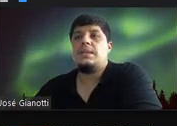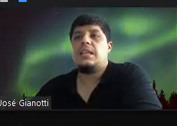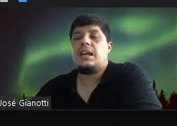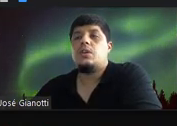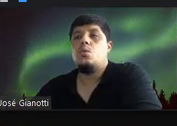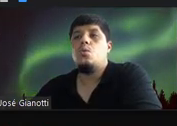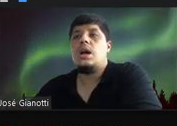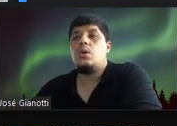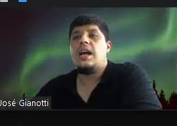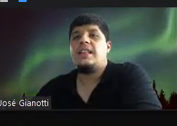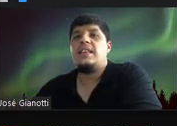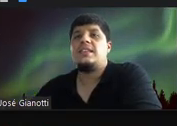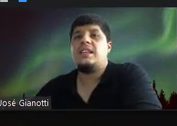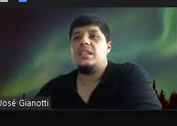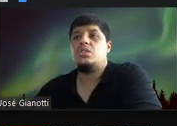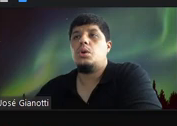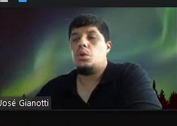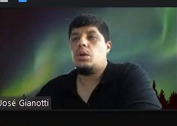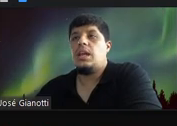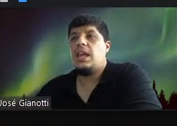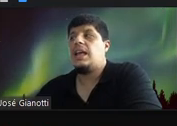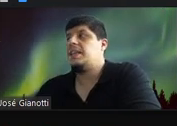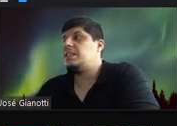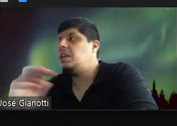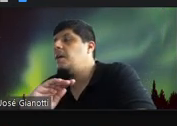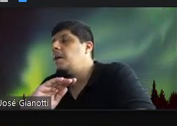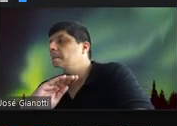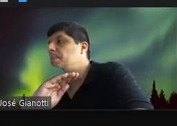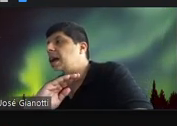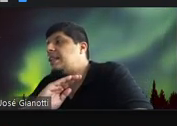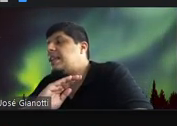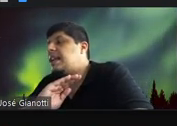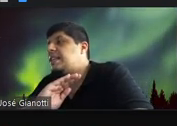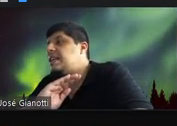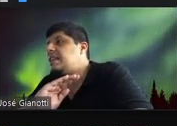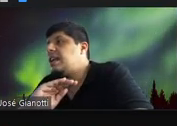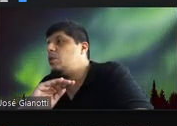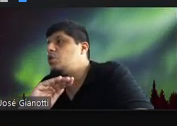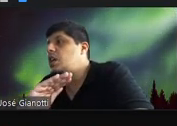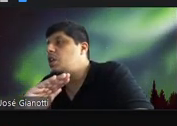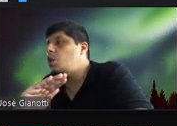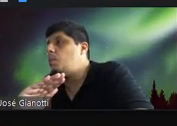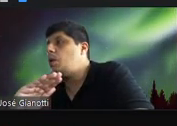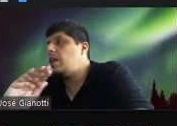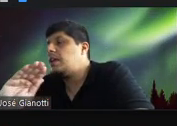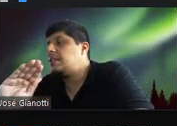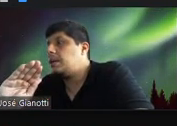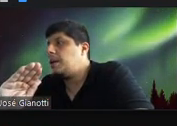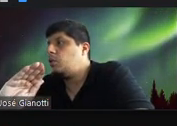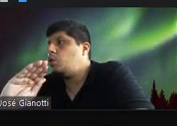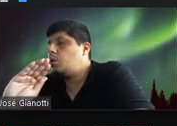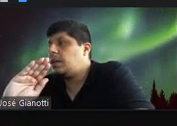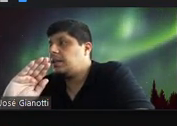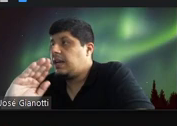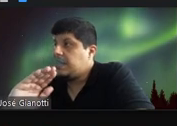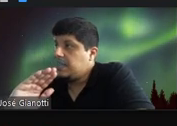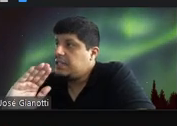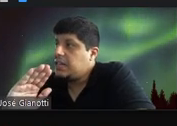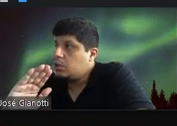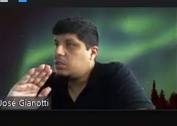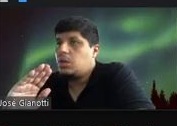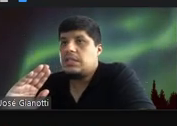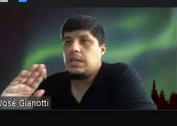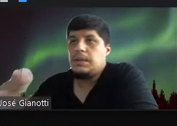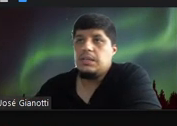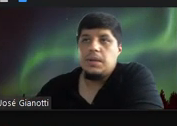comerciales deben cerrar 1 hora antes del inicio del toque de queda, es decir, hasta las 10 de la noche y no pueden estar abiertos entre las 10